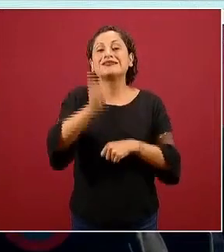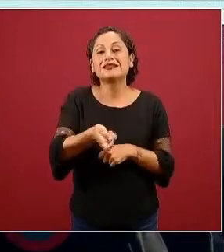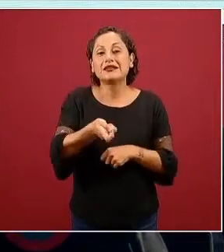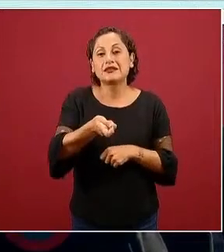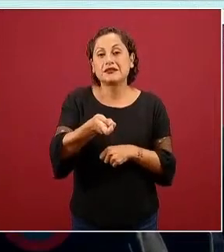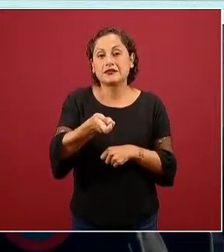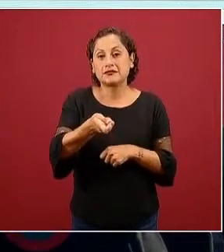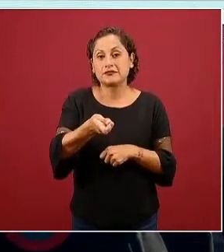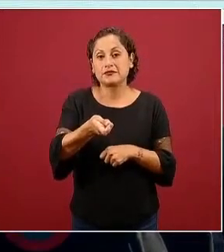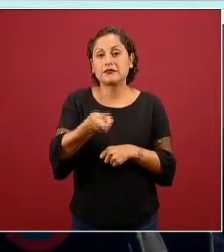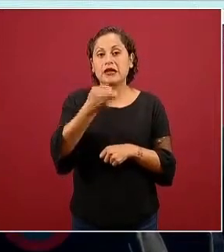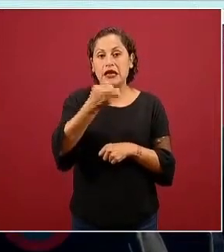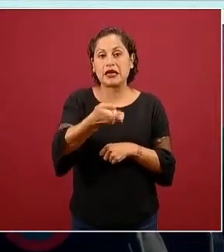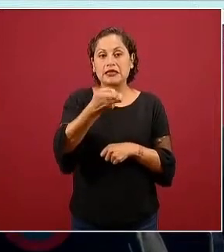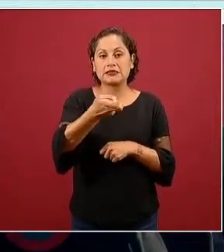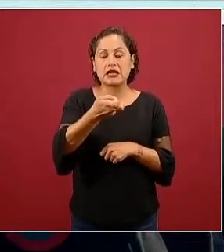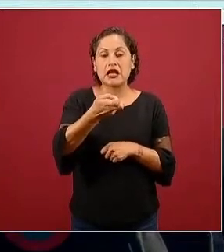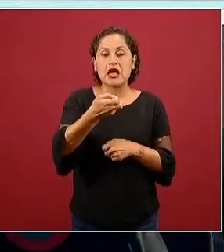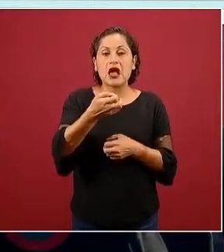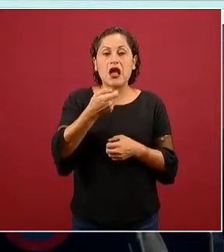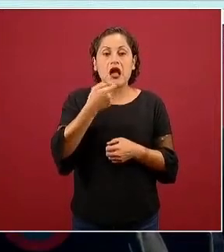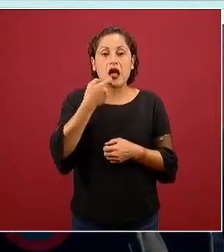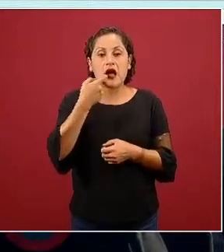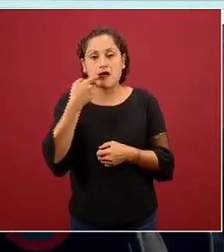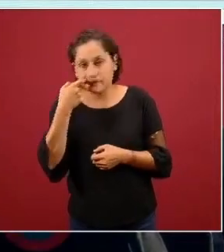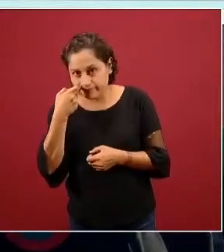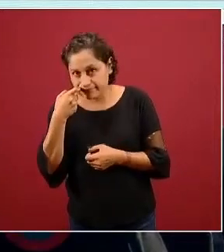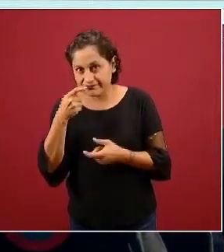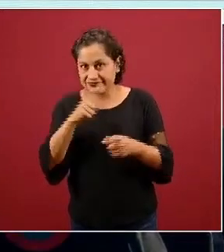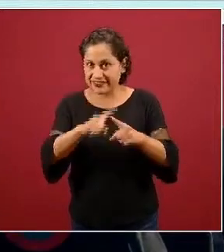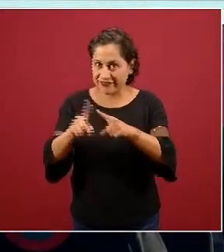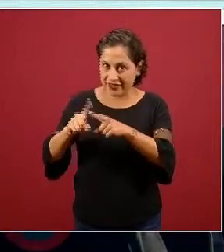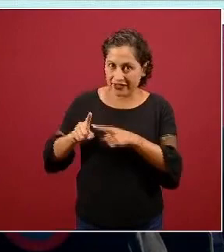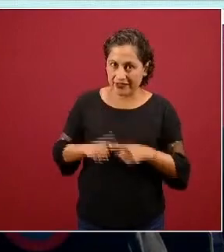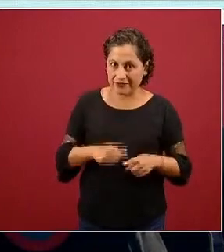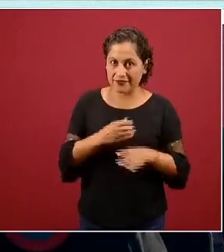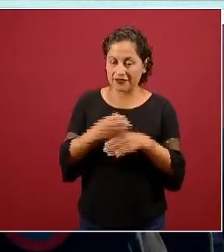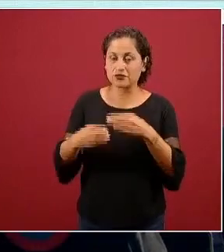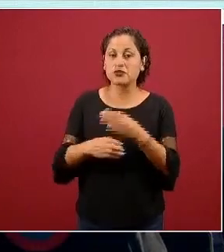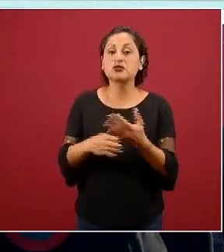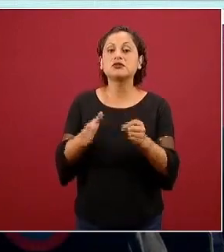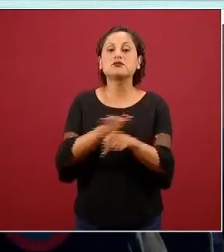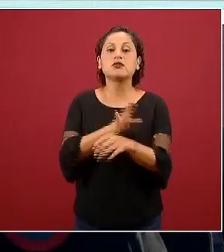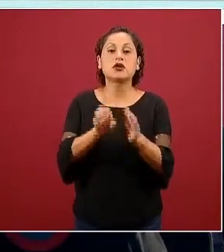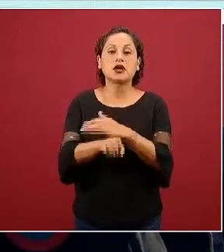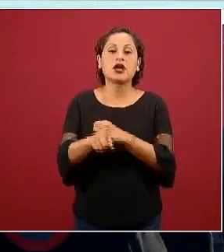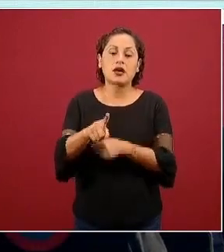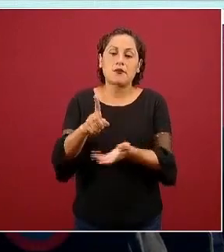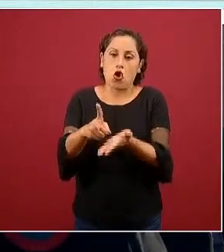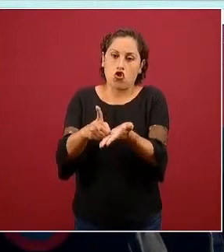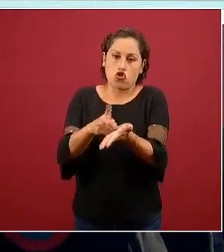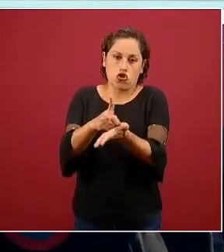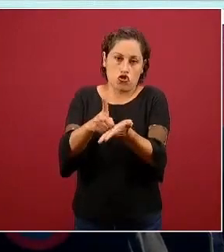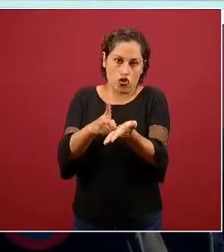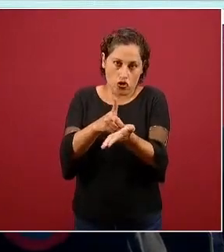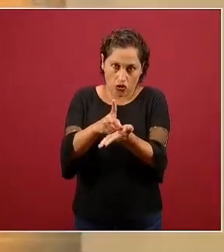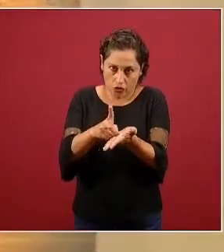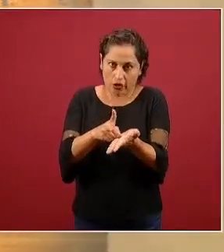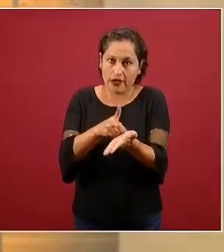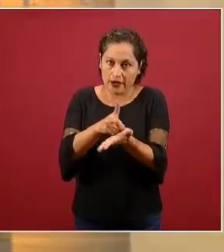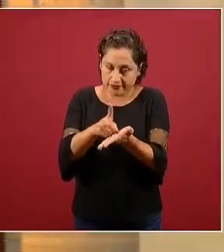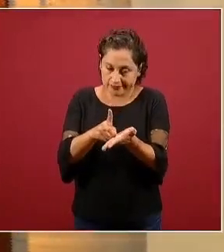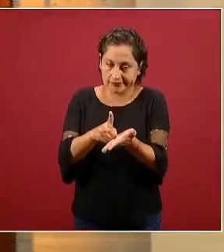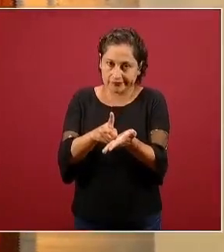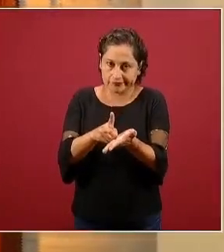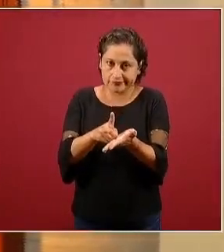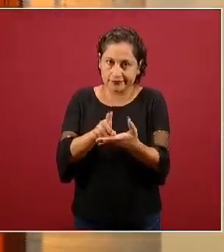relacionados con sustancias, que estos incluyen a un amplio grupo de drogas